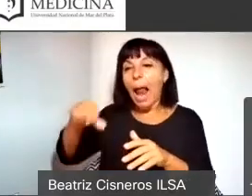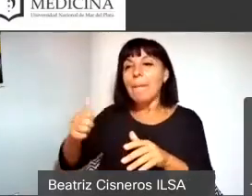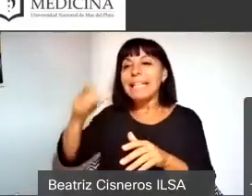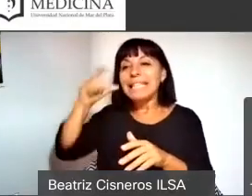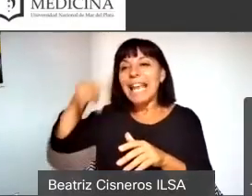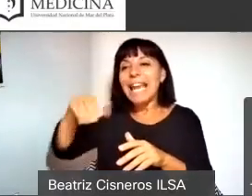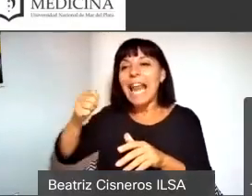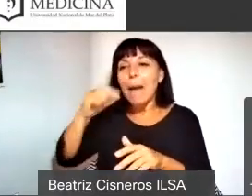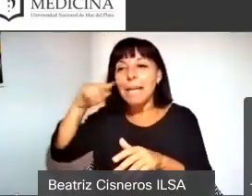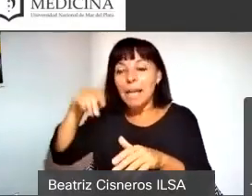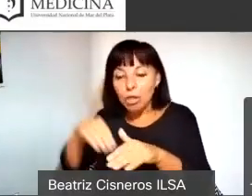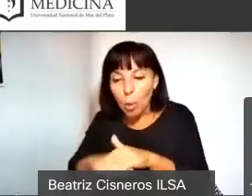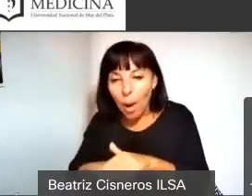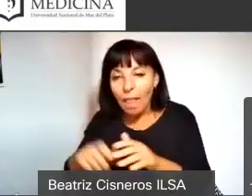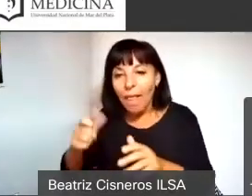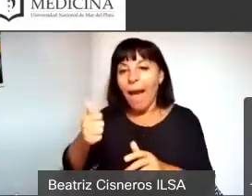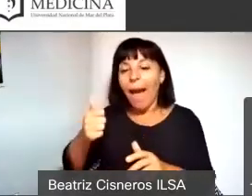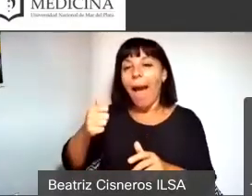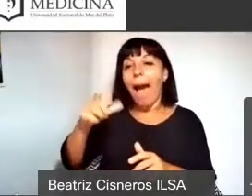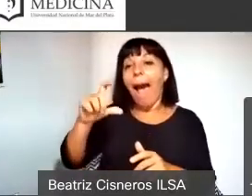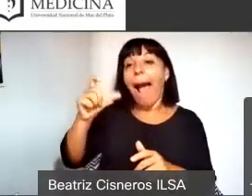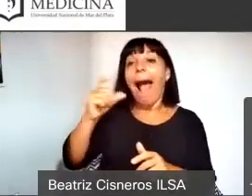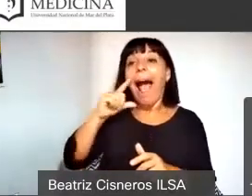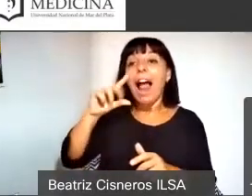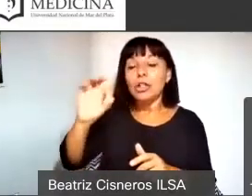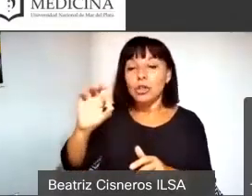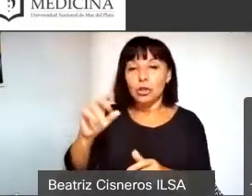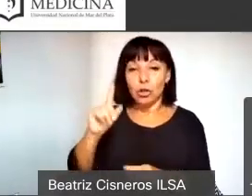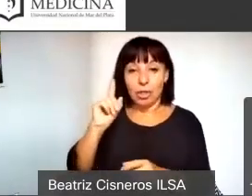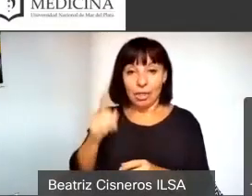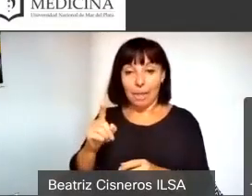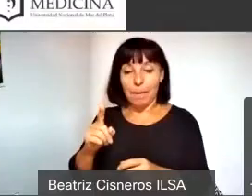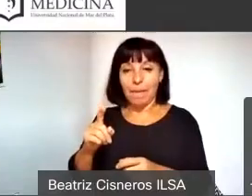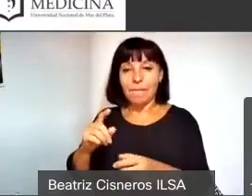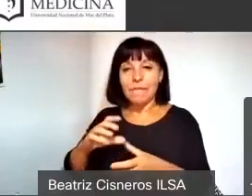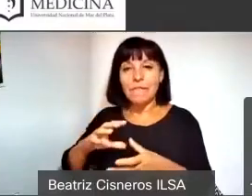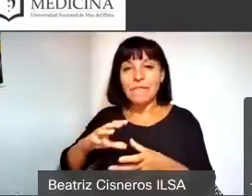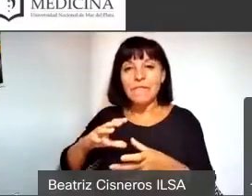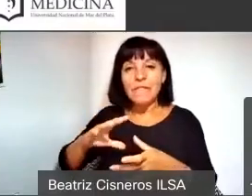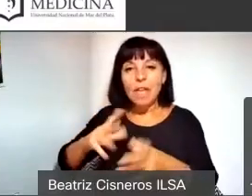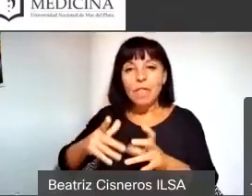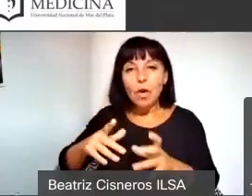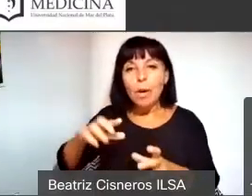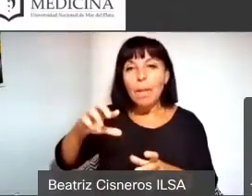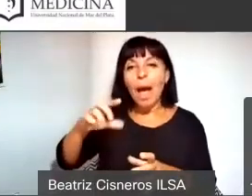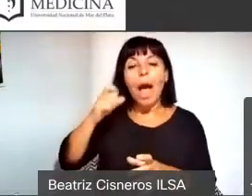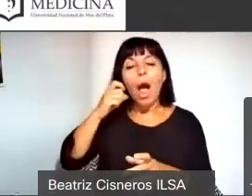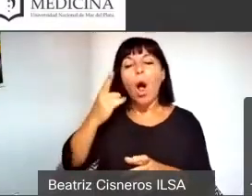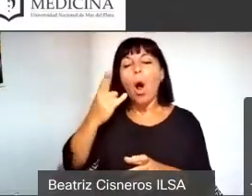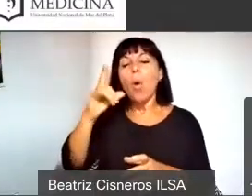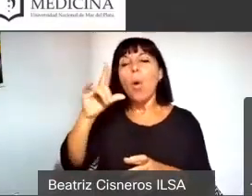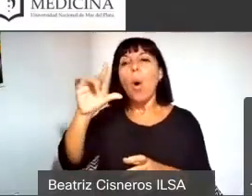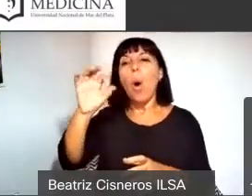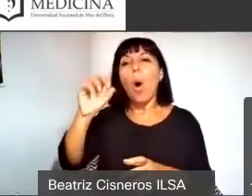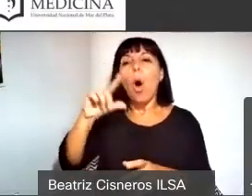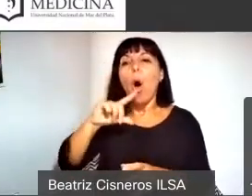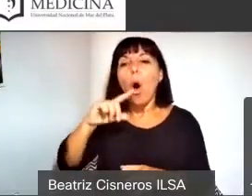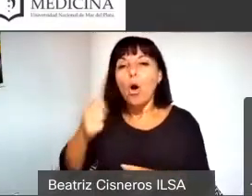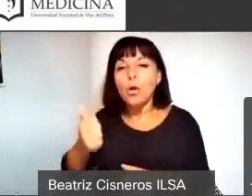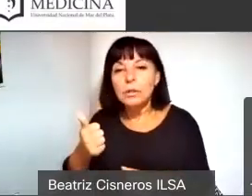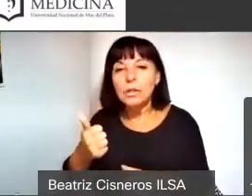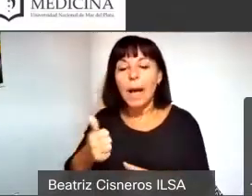del glucógeno para poder formar glucosa. Por ejemplo, en los hepatocitos, que forman parte del